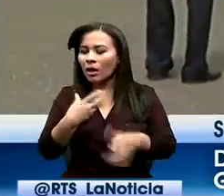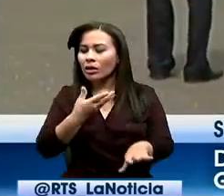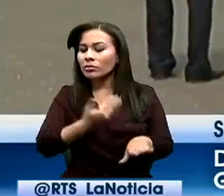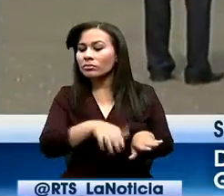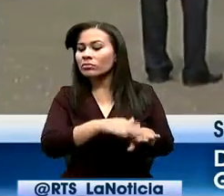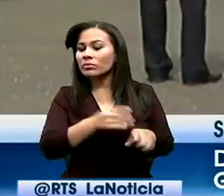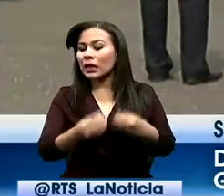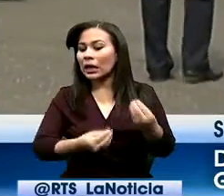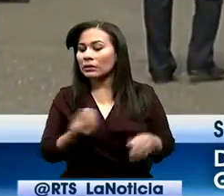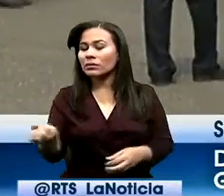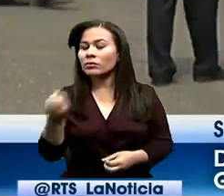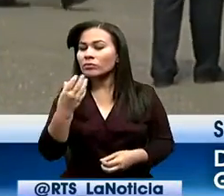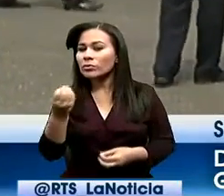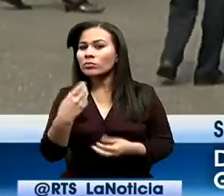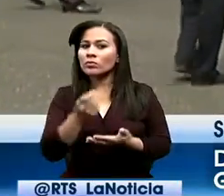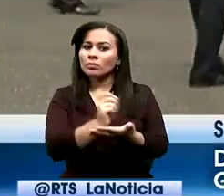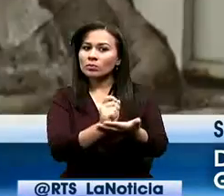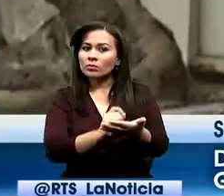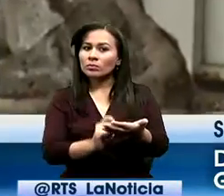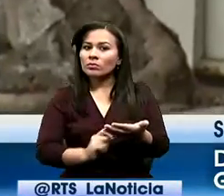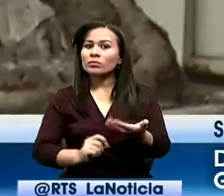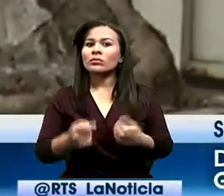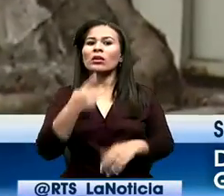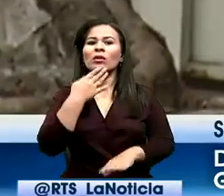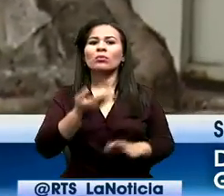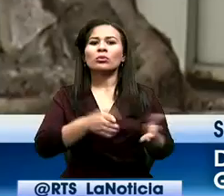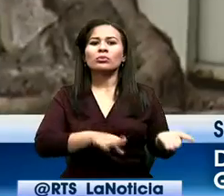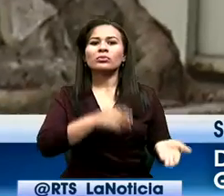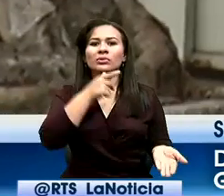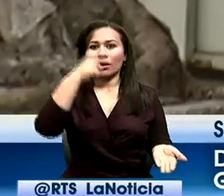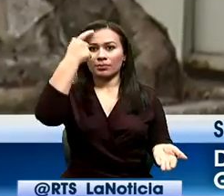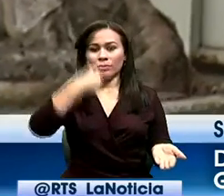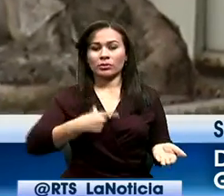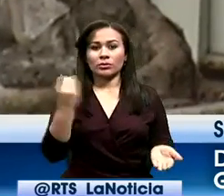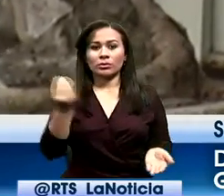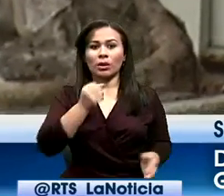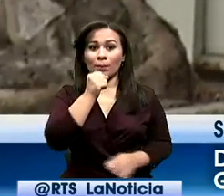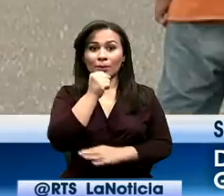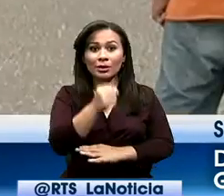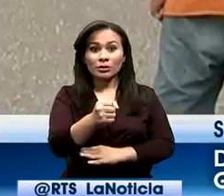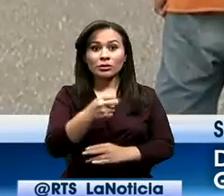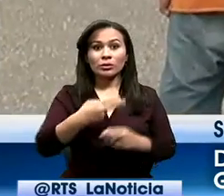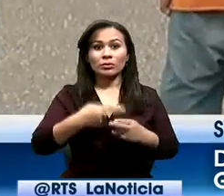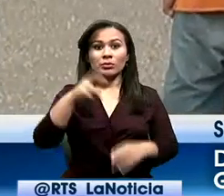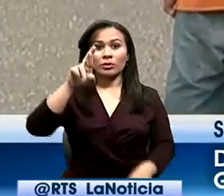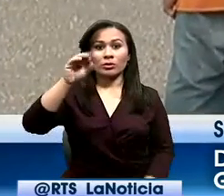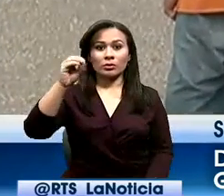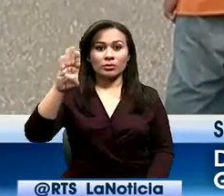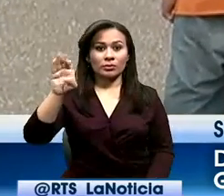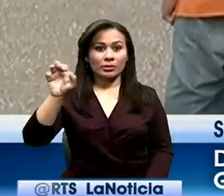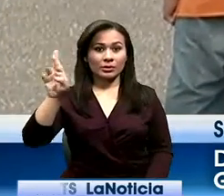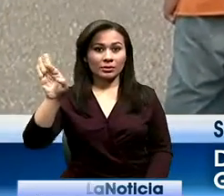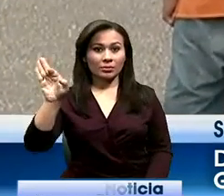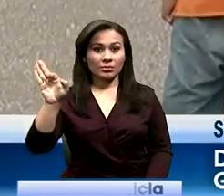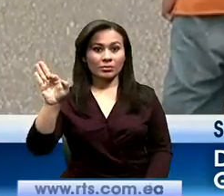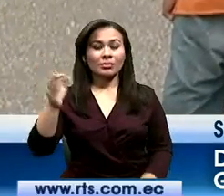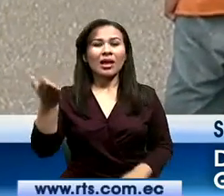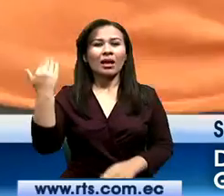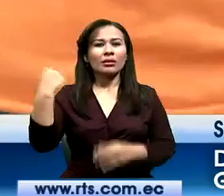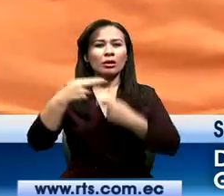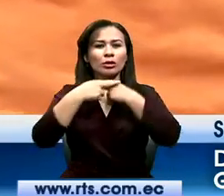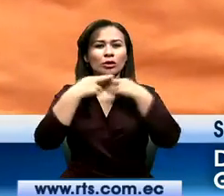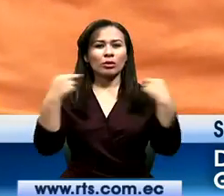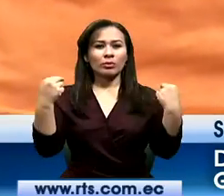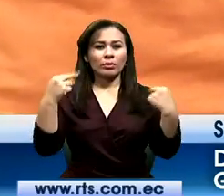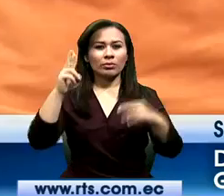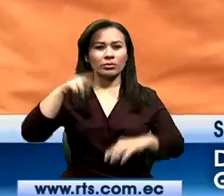caso. Se trató de la reconstrucción de los hechos del asesinato del joven periodista Robert Salazar, ocurrido en los primeros días del mes de noviembre